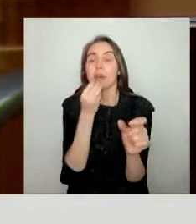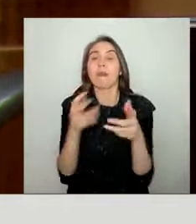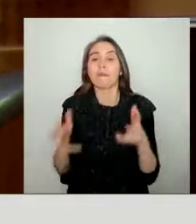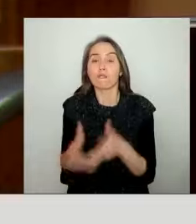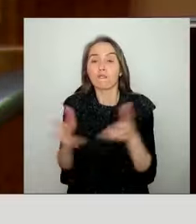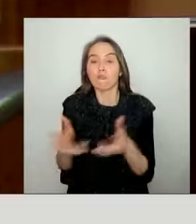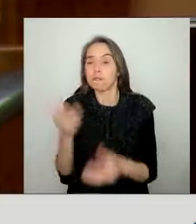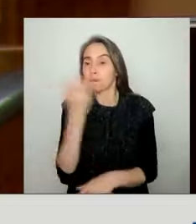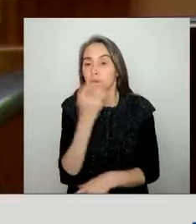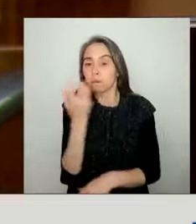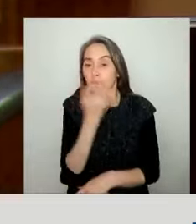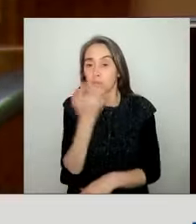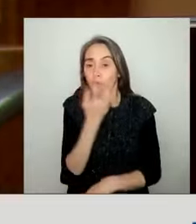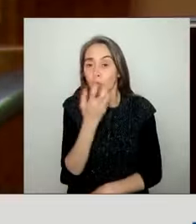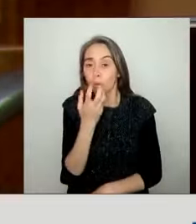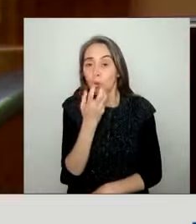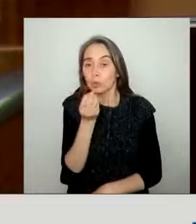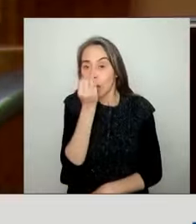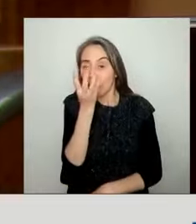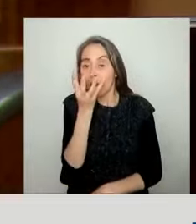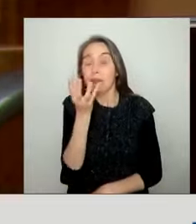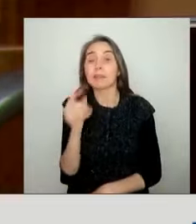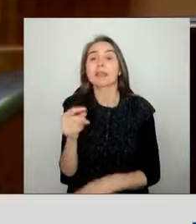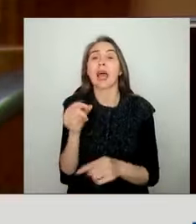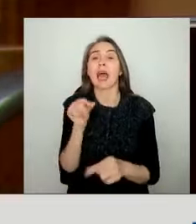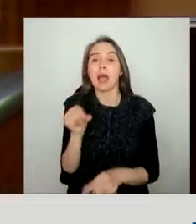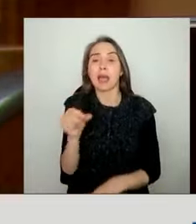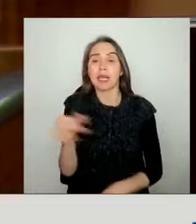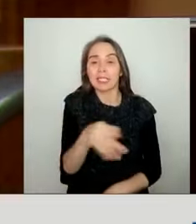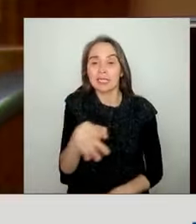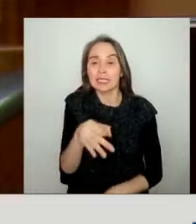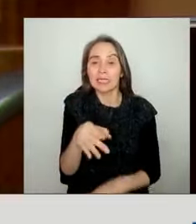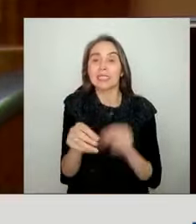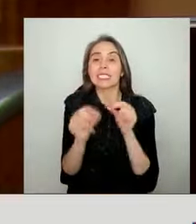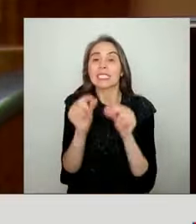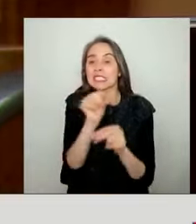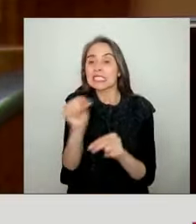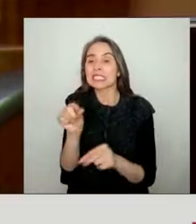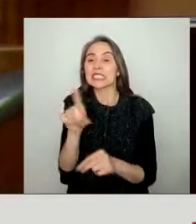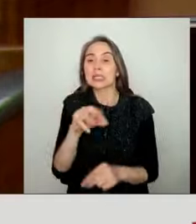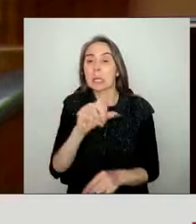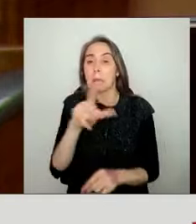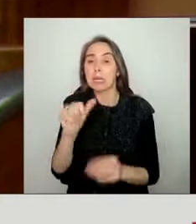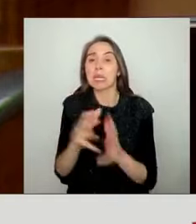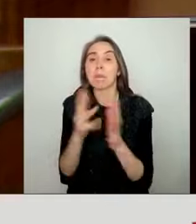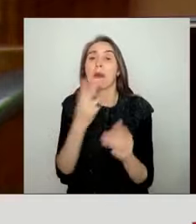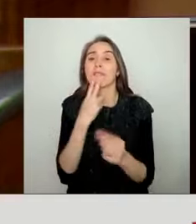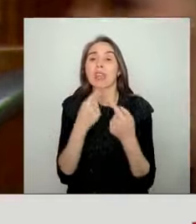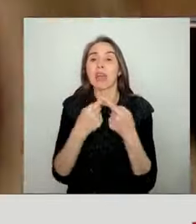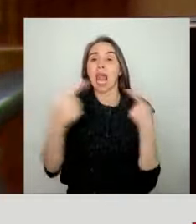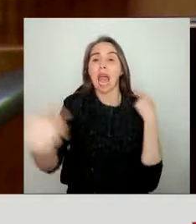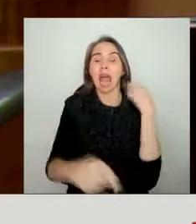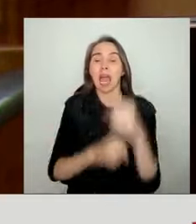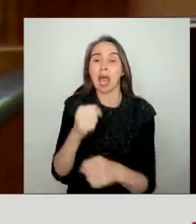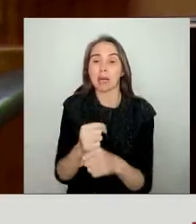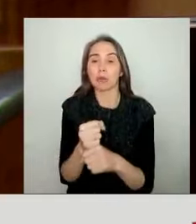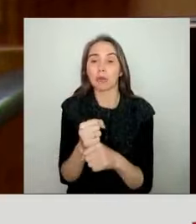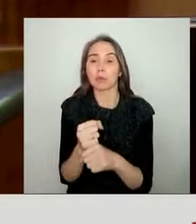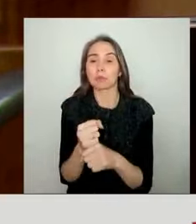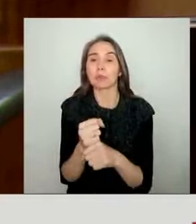en Plantas verduras legumbres y semillas tienen mayor longevidad y disfrutan de una mucha